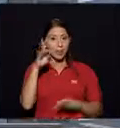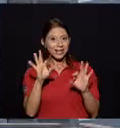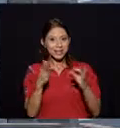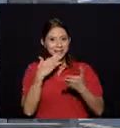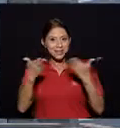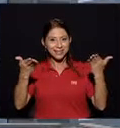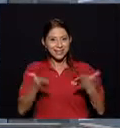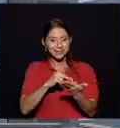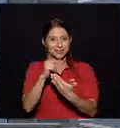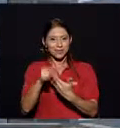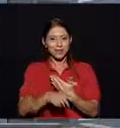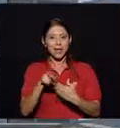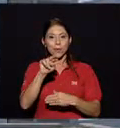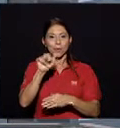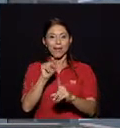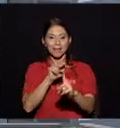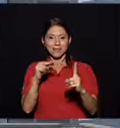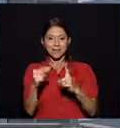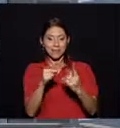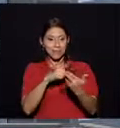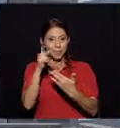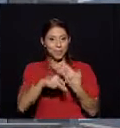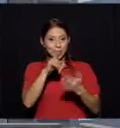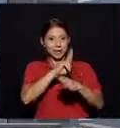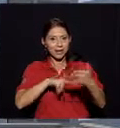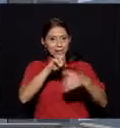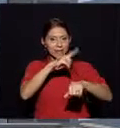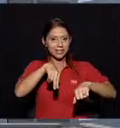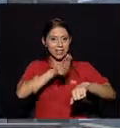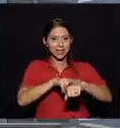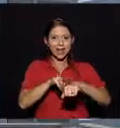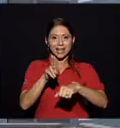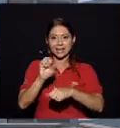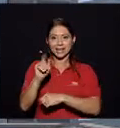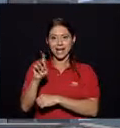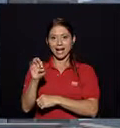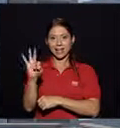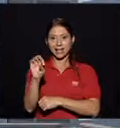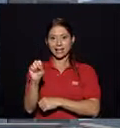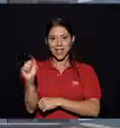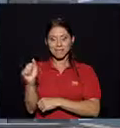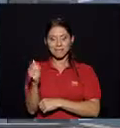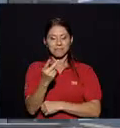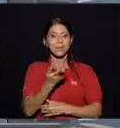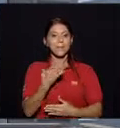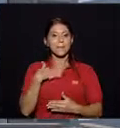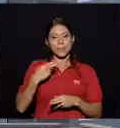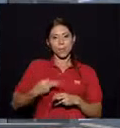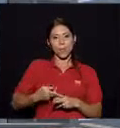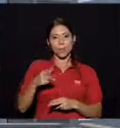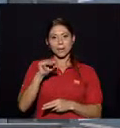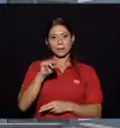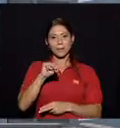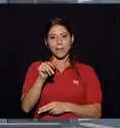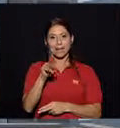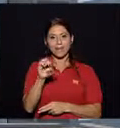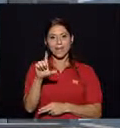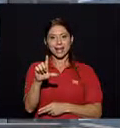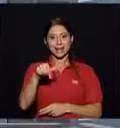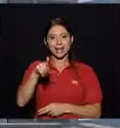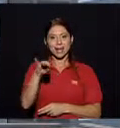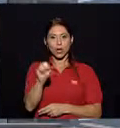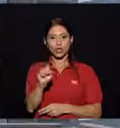Hola, ¿qué tal? Bienvenidos a una edición más de Una Mirada, el programa de la Universidad Nacional y el CINART S.A. Mi nombre es Maribel Quiroz